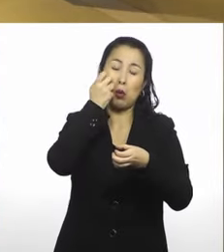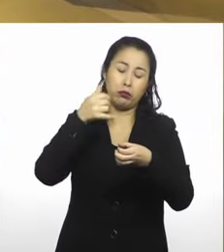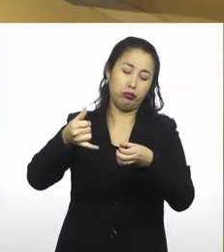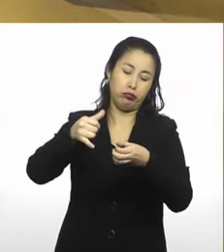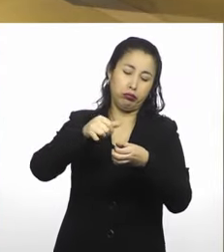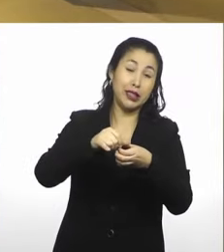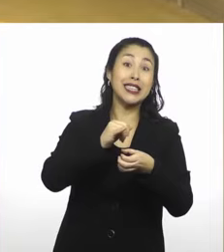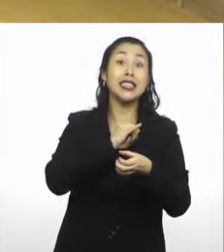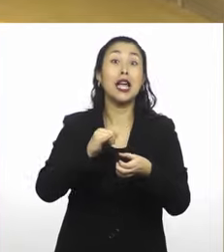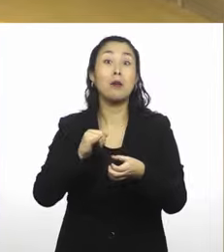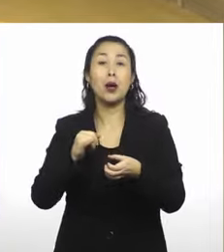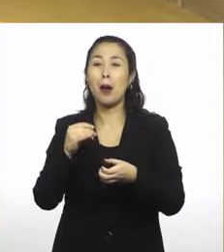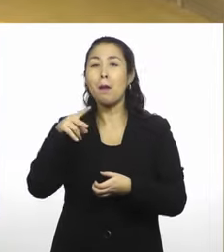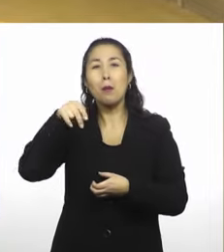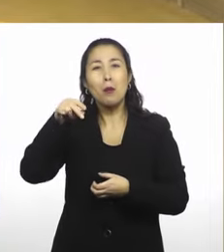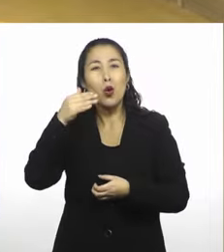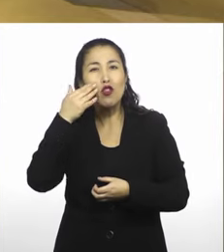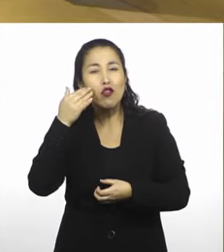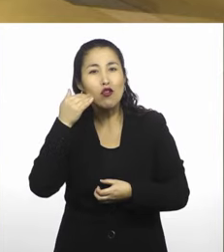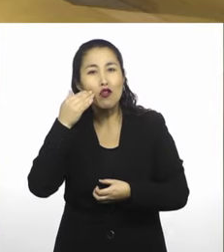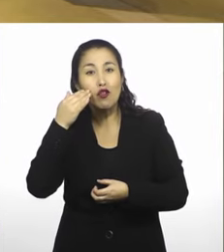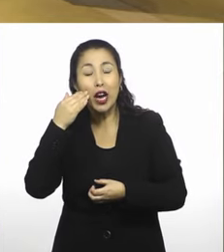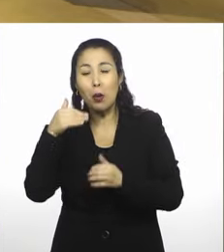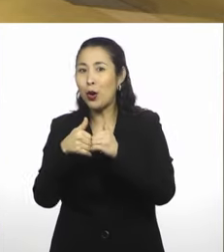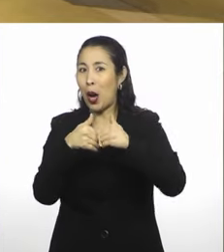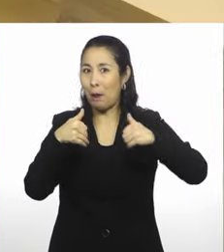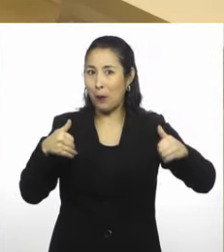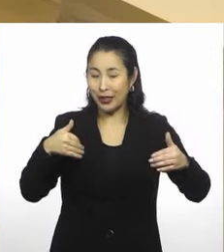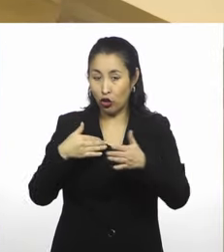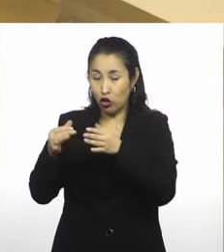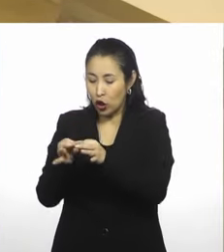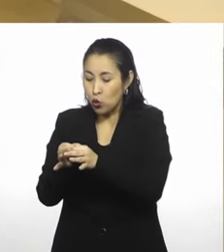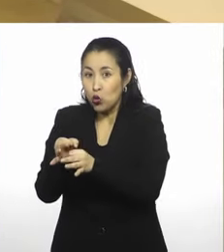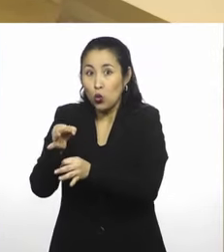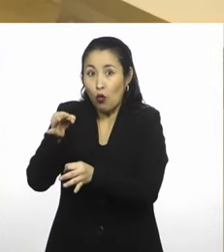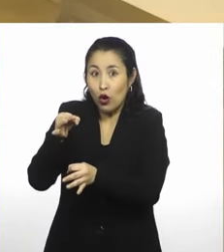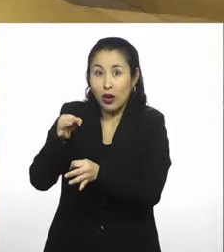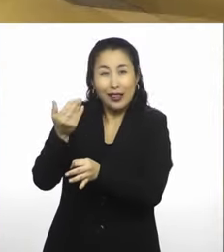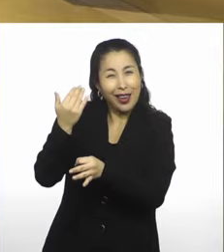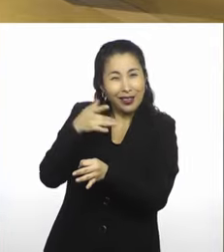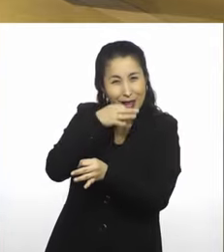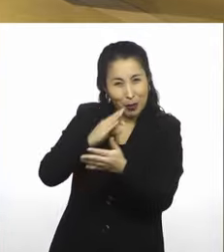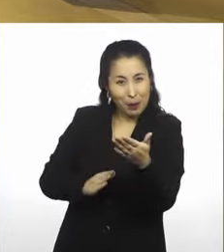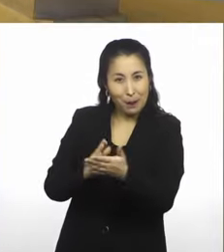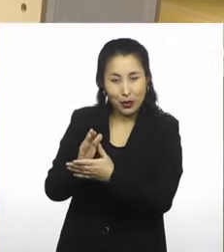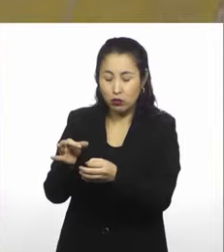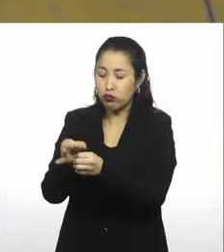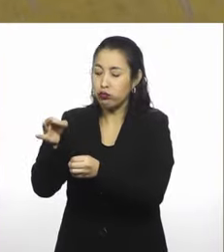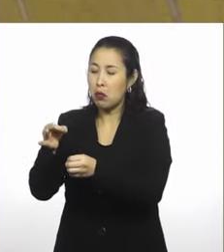el bicarbonato lo vamos a agregar en nuestro tubito de cartón que nombramos a un comienzo. Más o